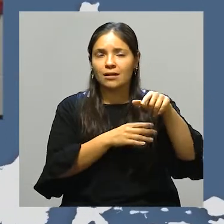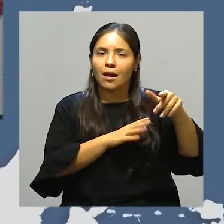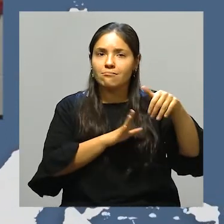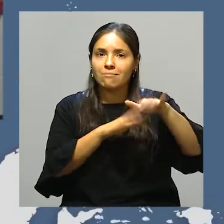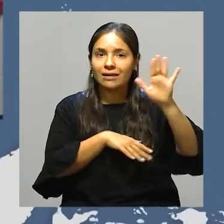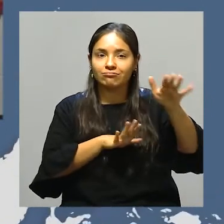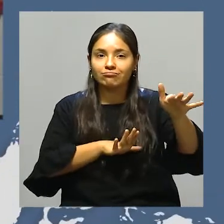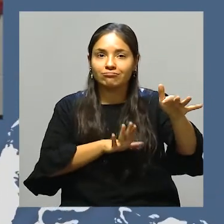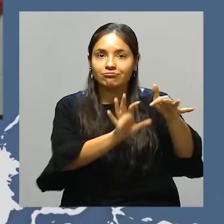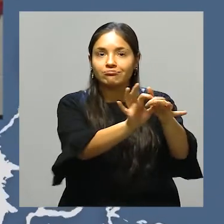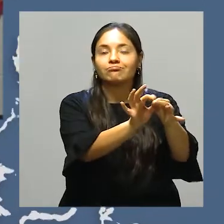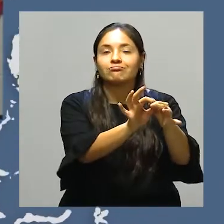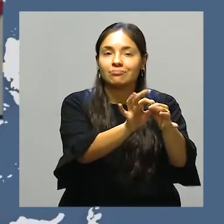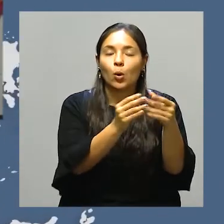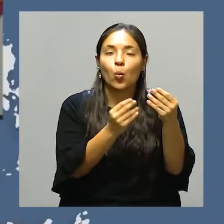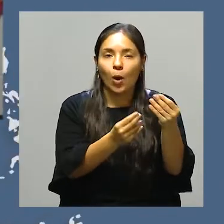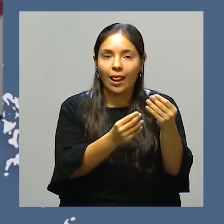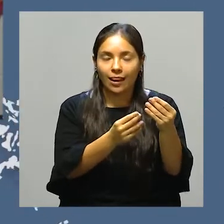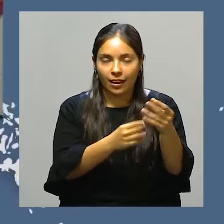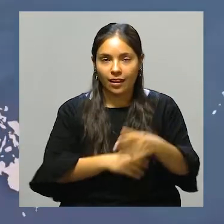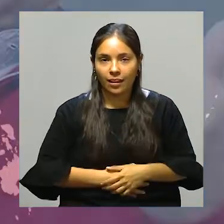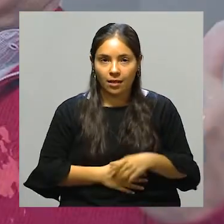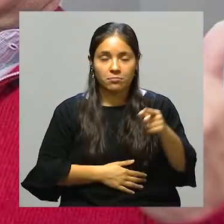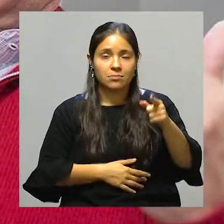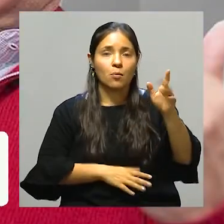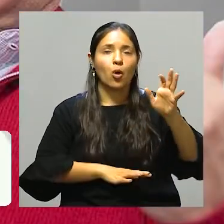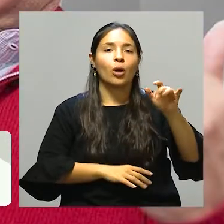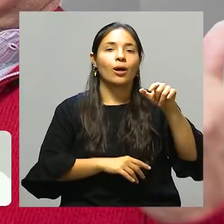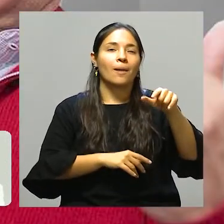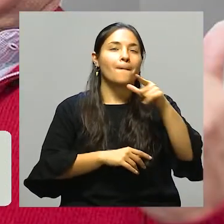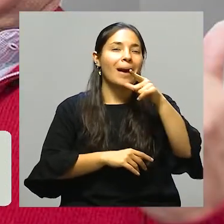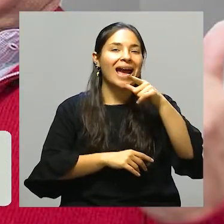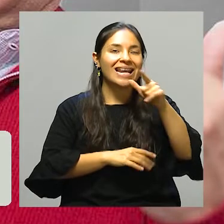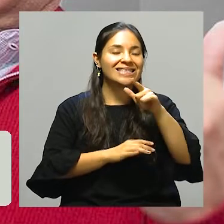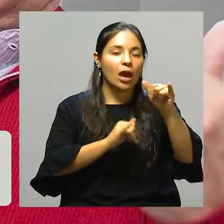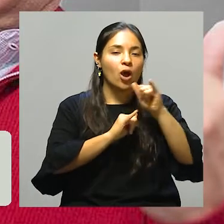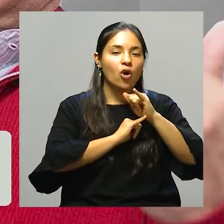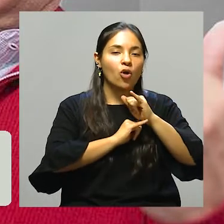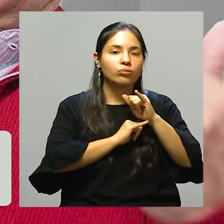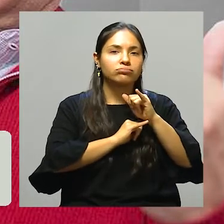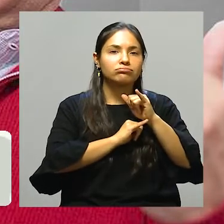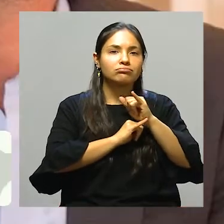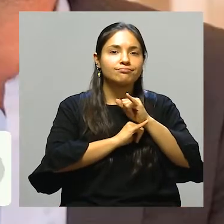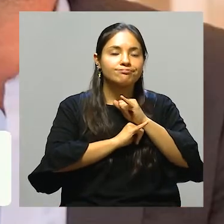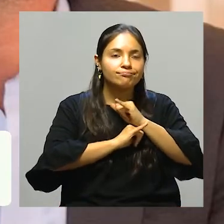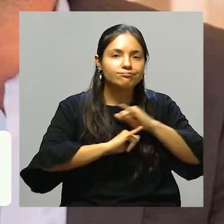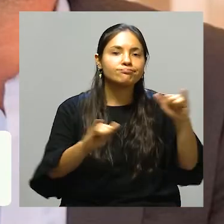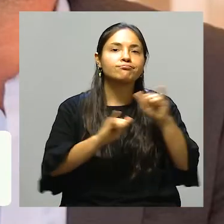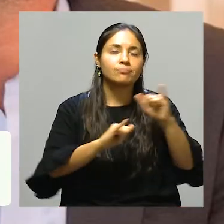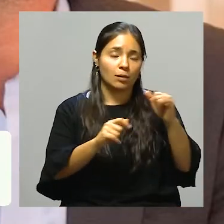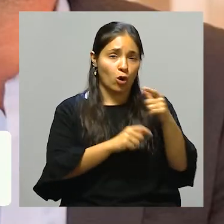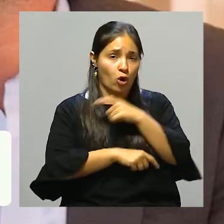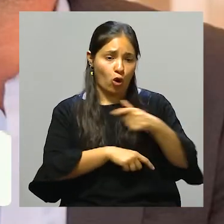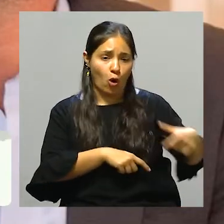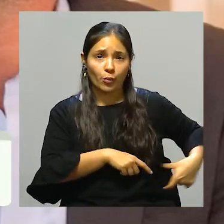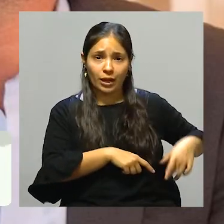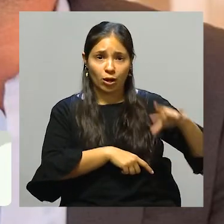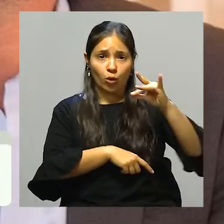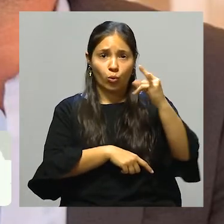a las juventudes y que las ha movilizado en la calle es la protección del medio ambiente, el